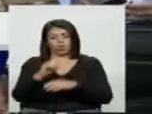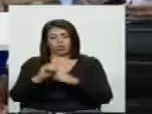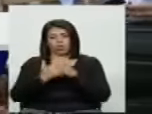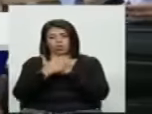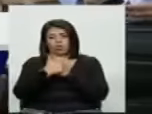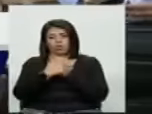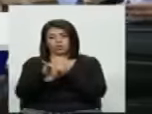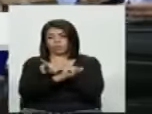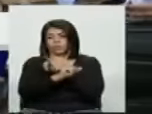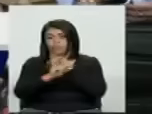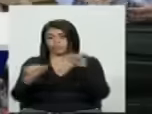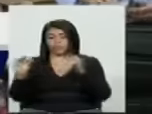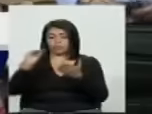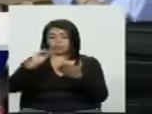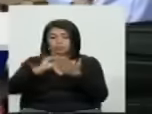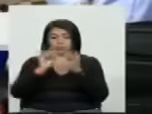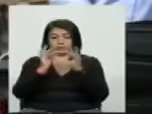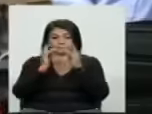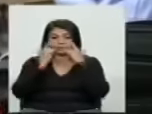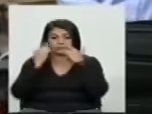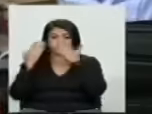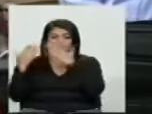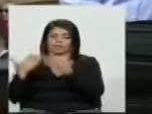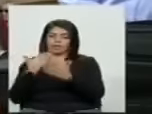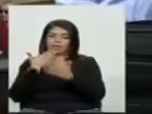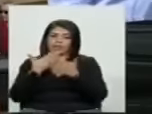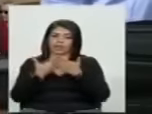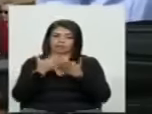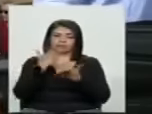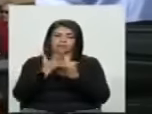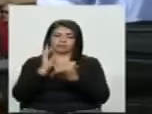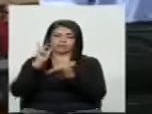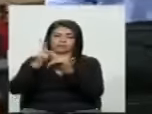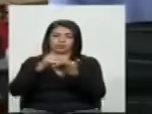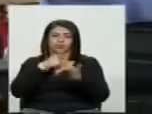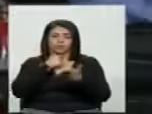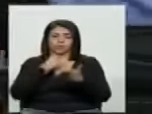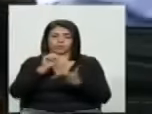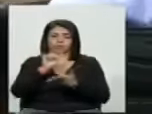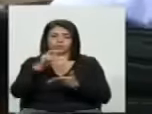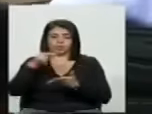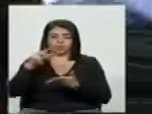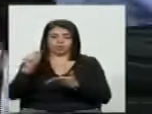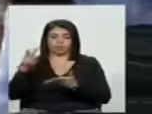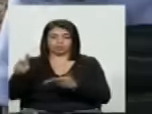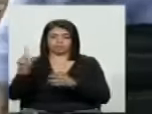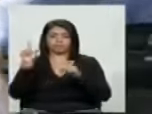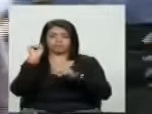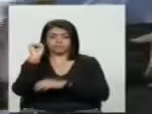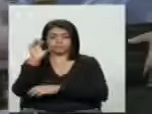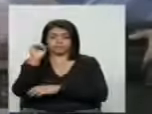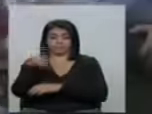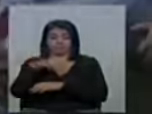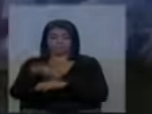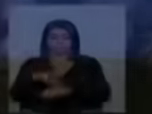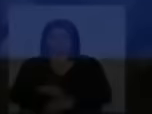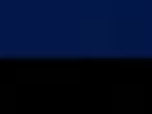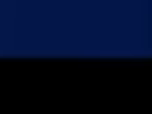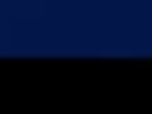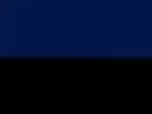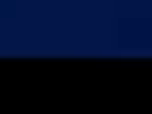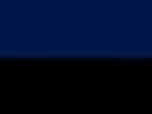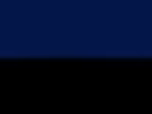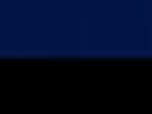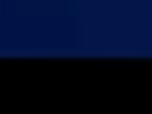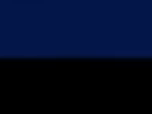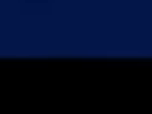Y bien, con esta información devolvemos el contacto a Máster, agradeciendo como siempre su preferencia. Somos ANTV, tu canal del Parlamento.